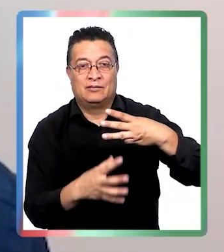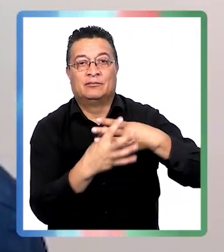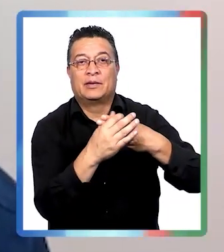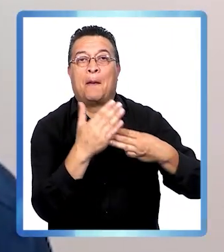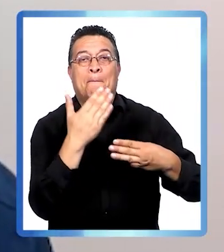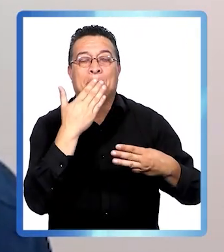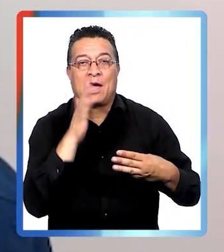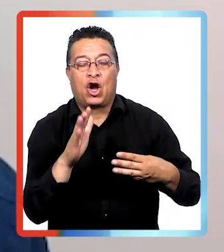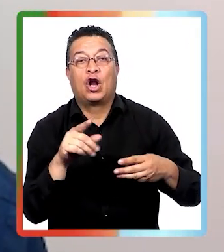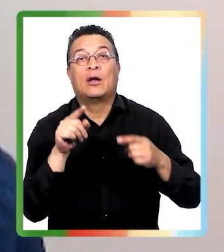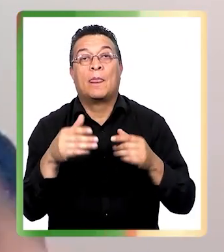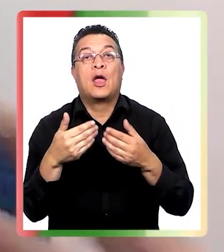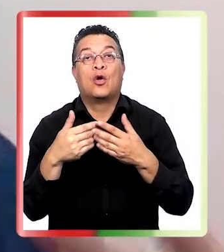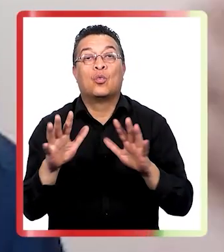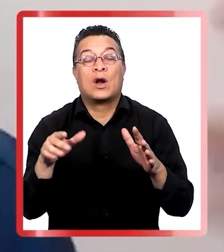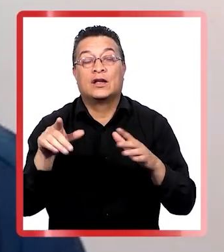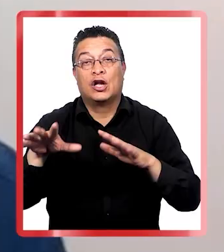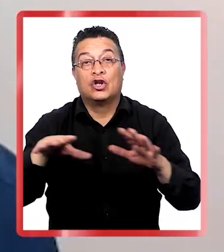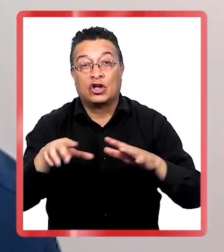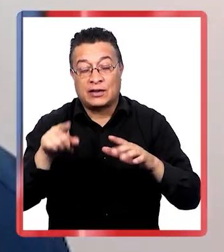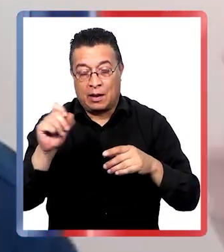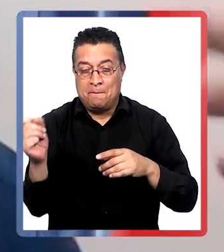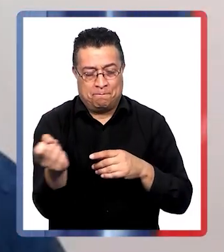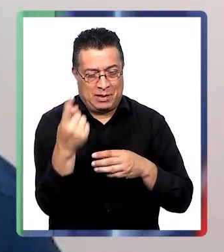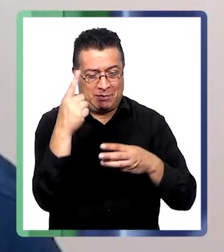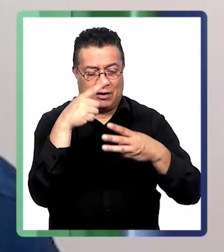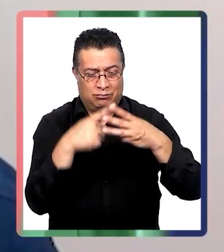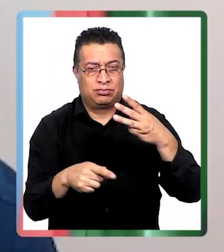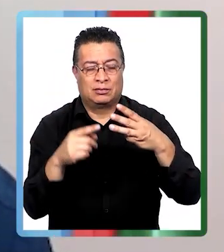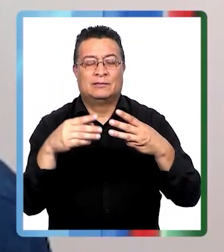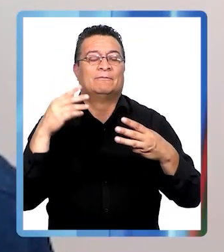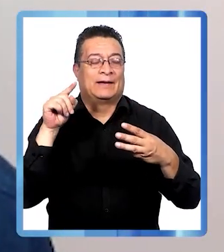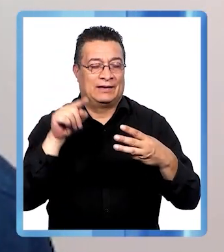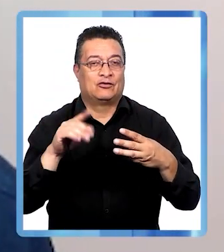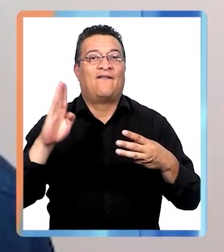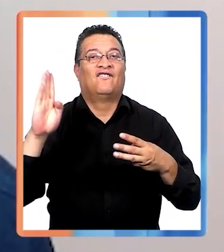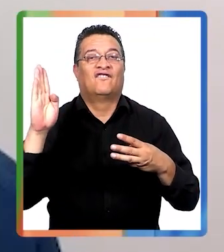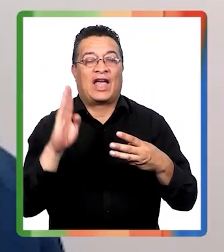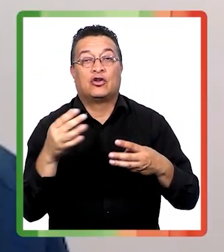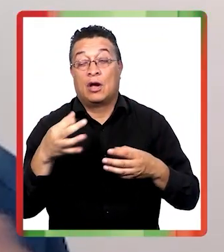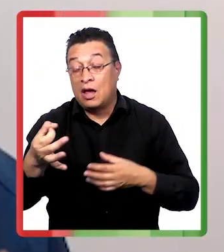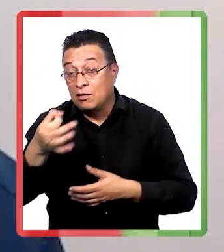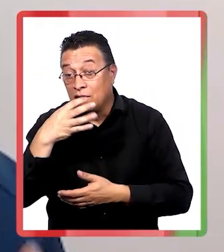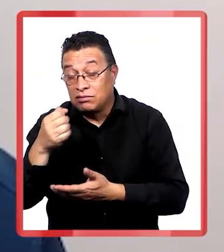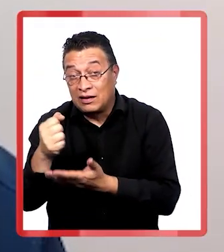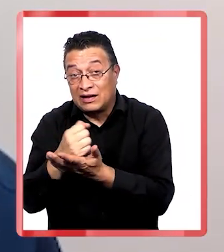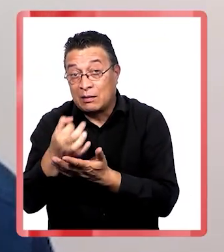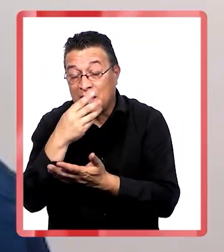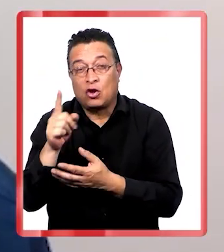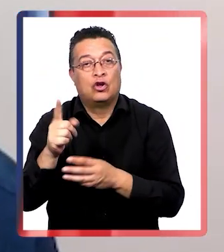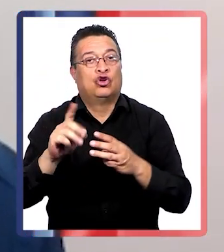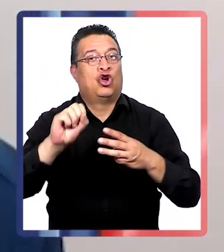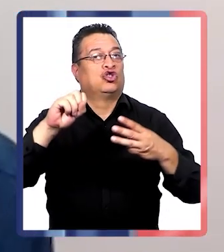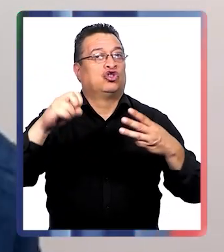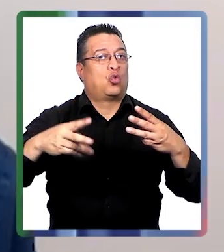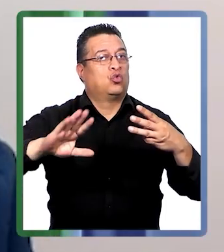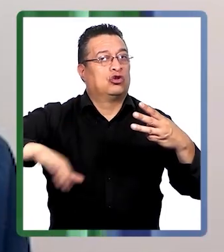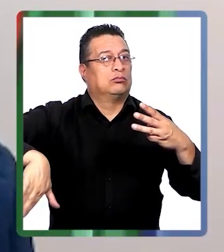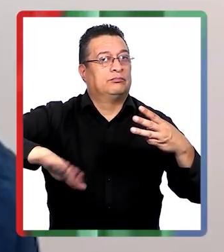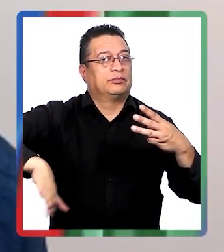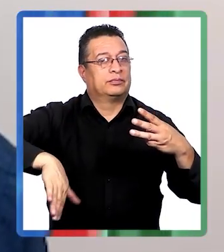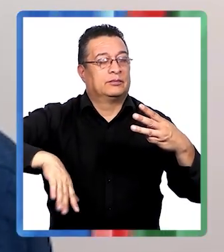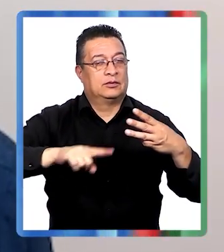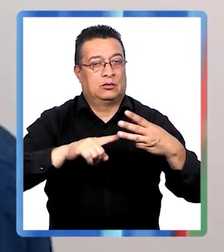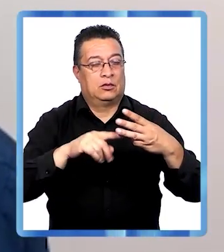y más seguro que muchos fármacos. Y si uno ve cualquier guía clínica, esa es la primera línea. Y básicamente los fármacos los dejamos como una